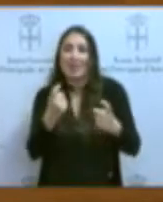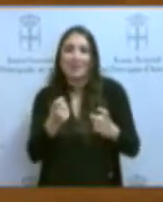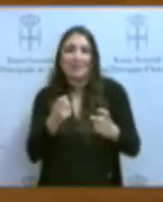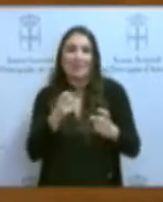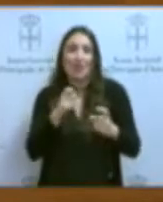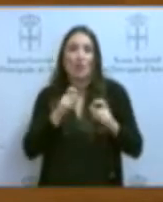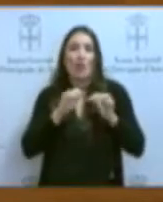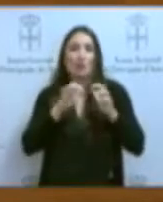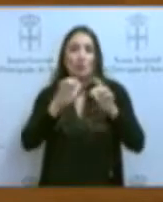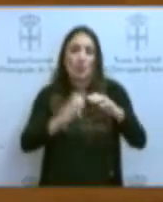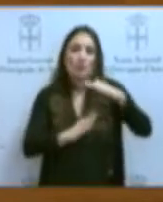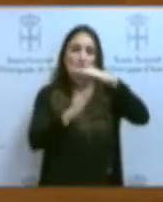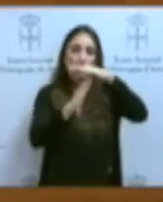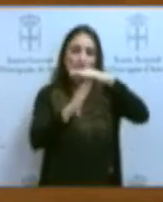contaminantes.